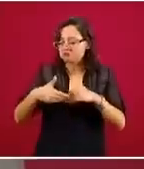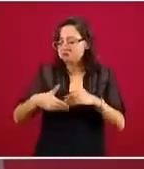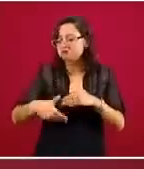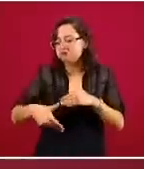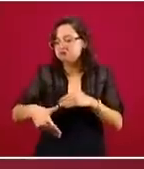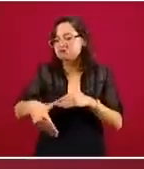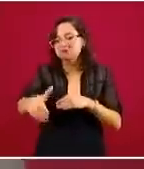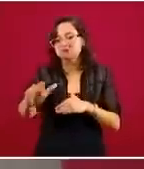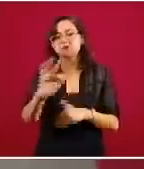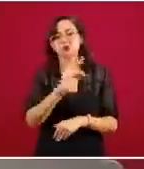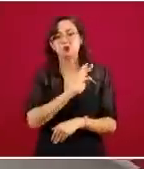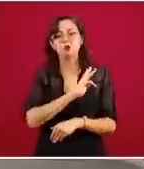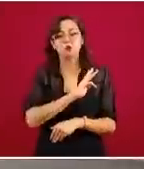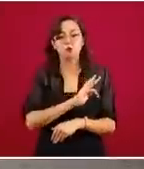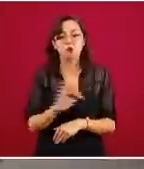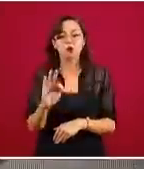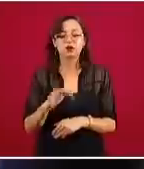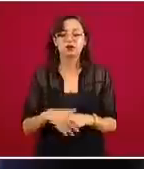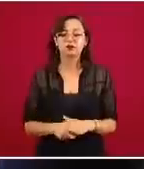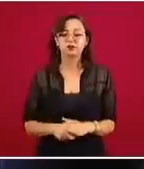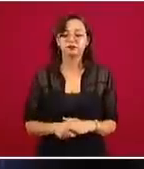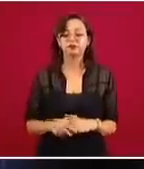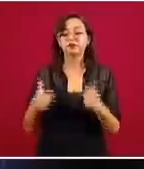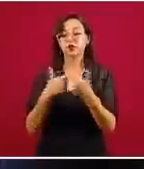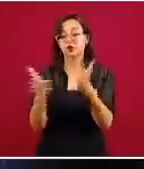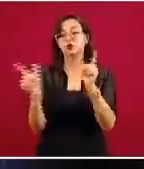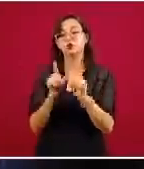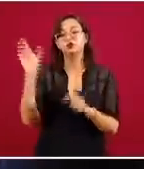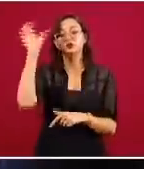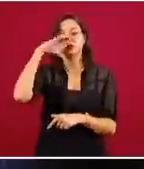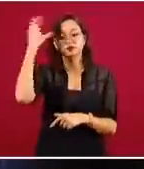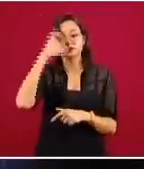Los grupos científicos hicieron las siguientes recomendaciones.